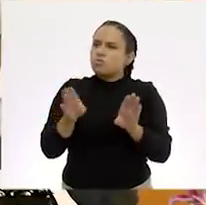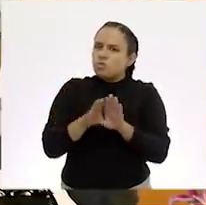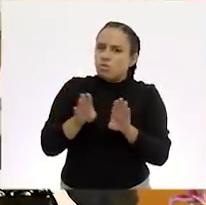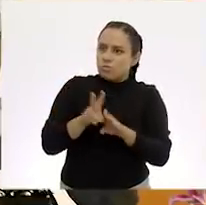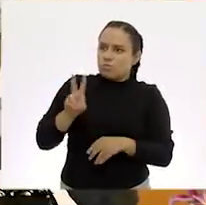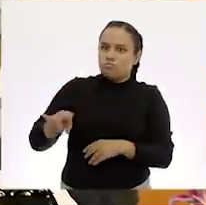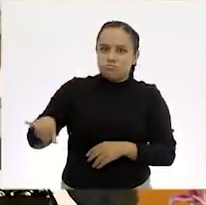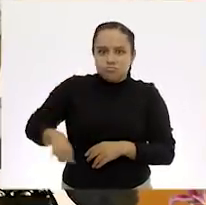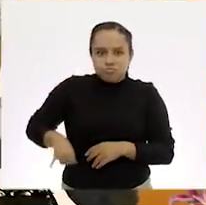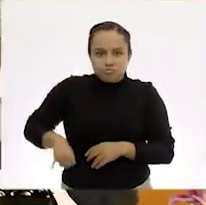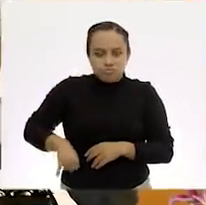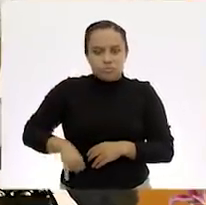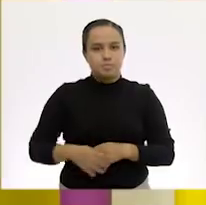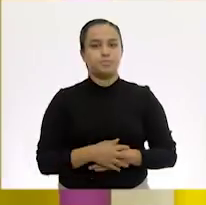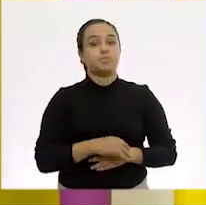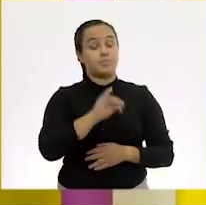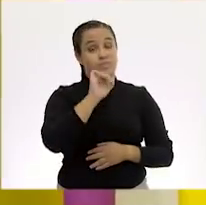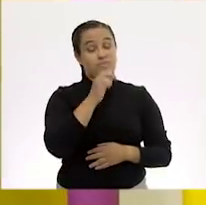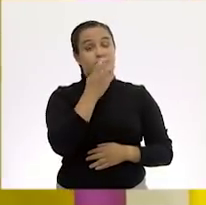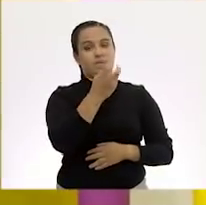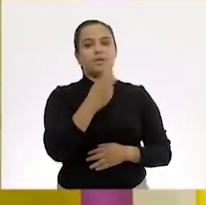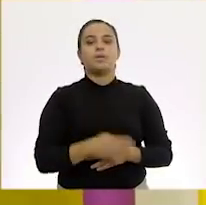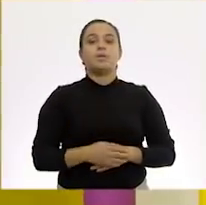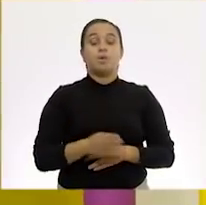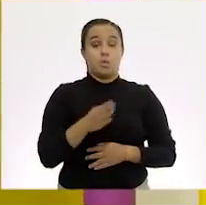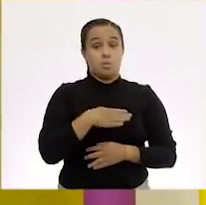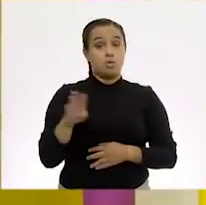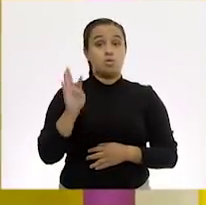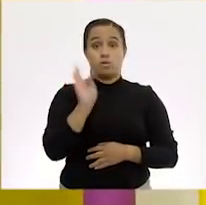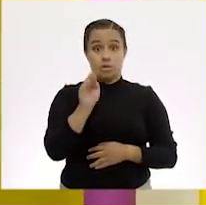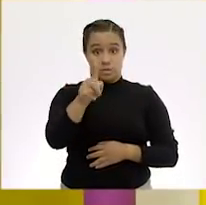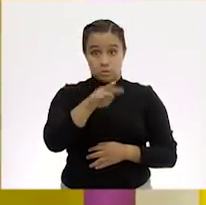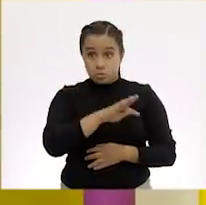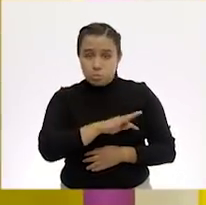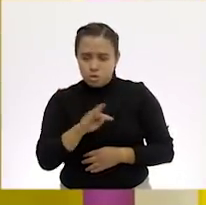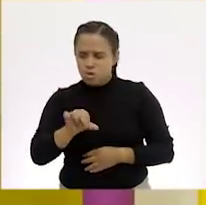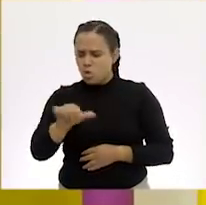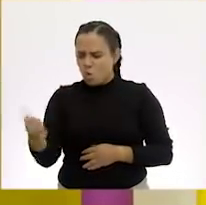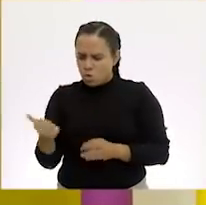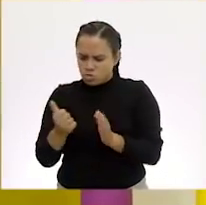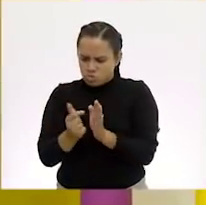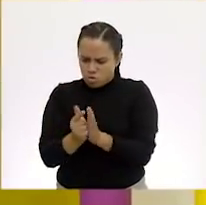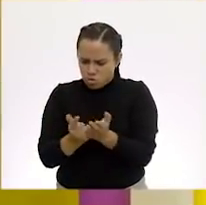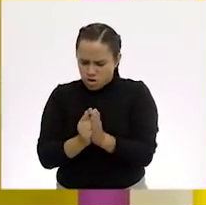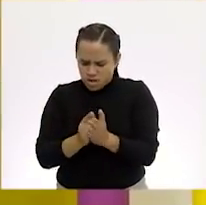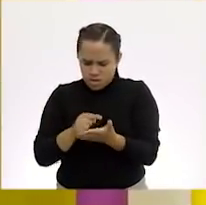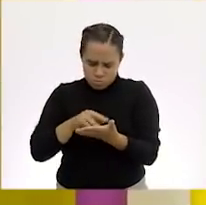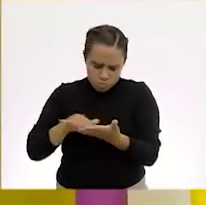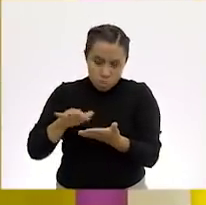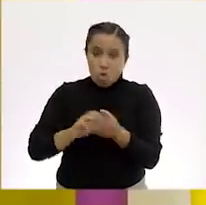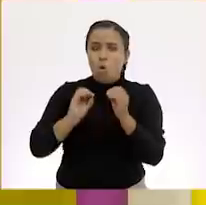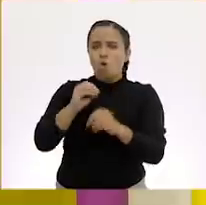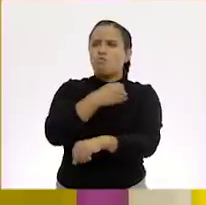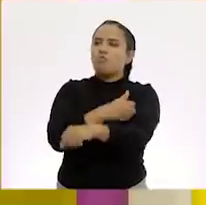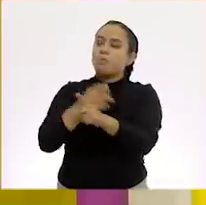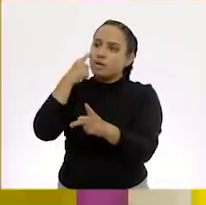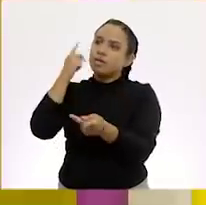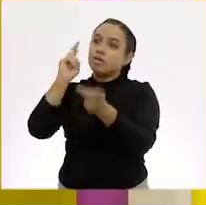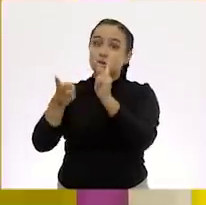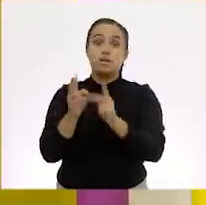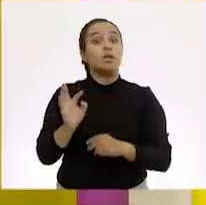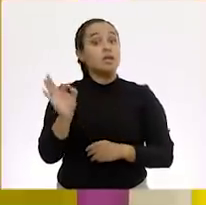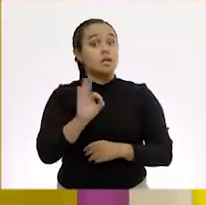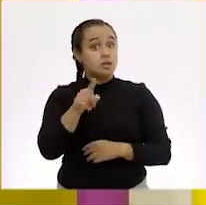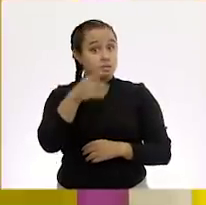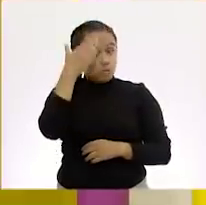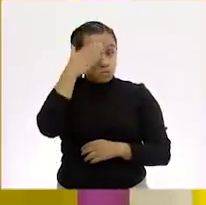tan interesante. Así es. Bueno, si te es posible, consulta otros libros y comenta el tema de hoy con tu familia. Si tienes la fortuna de